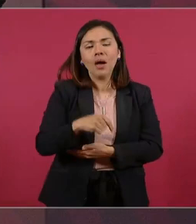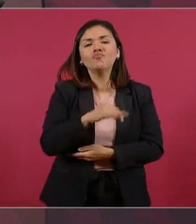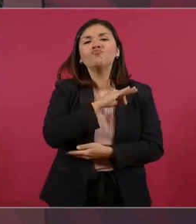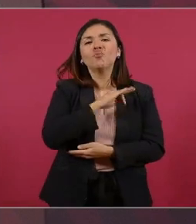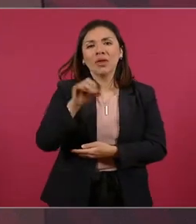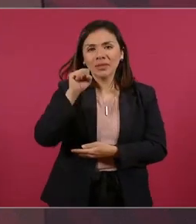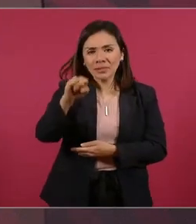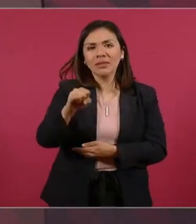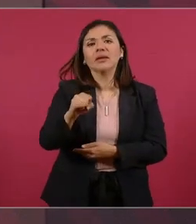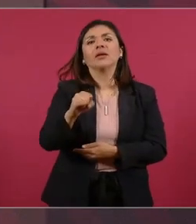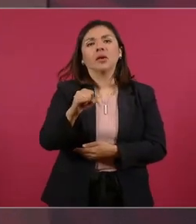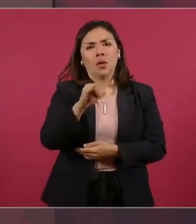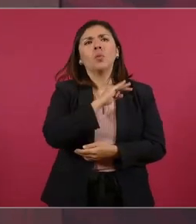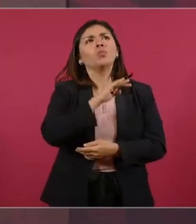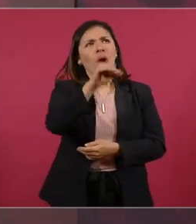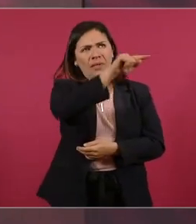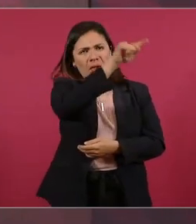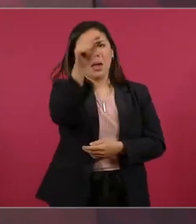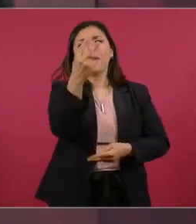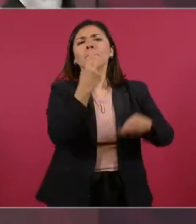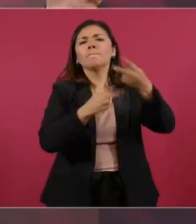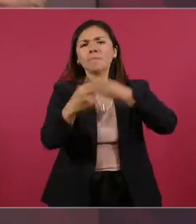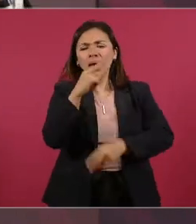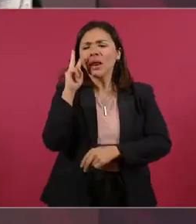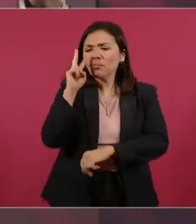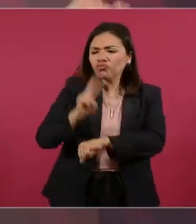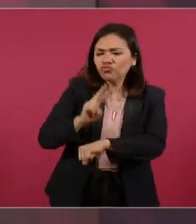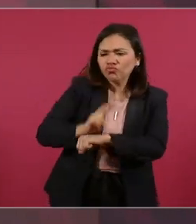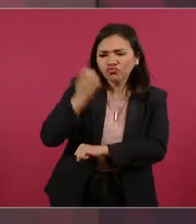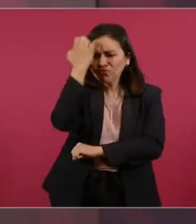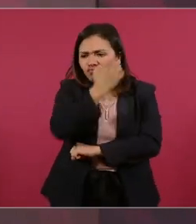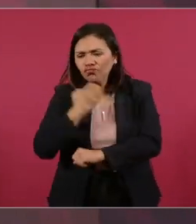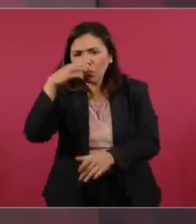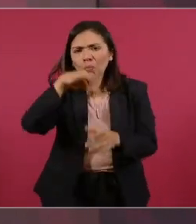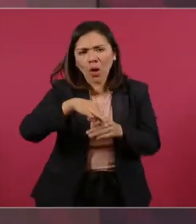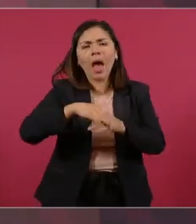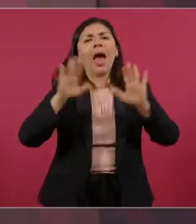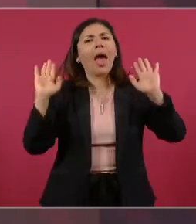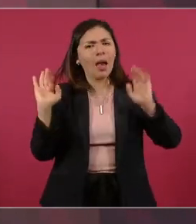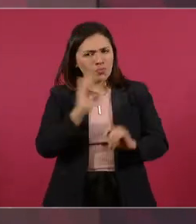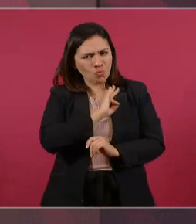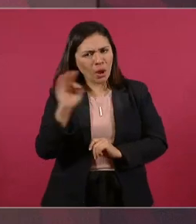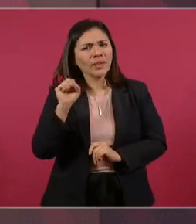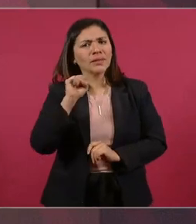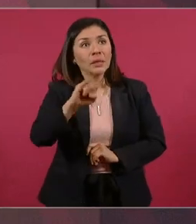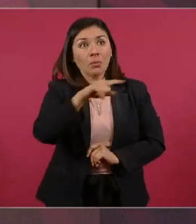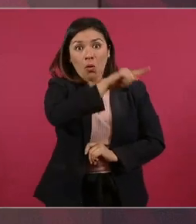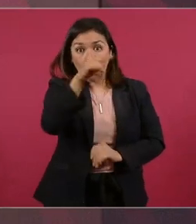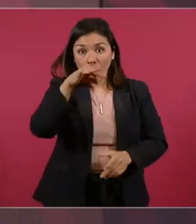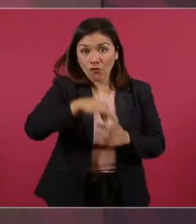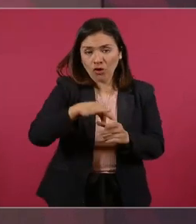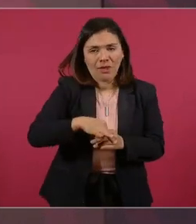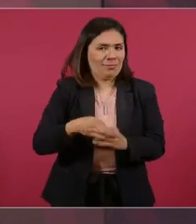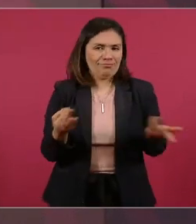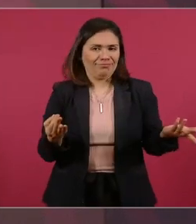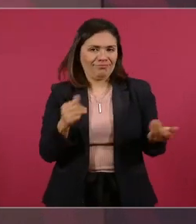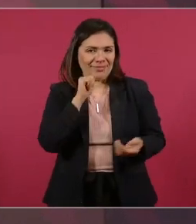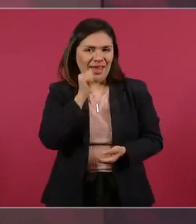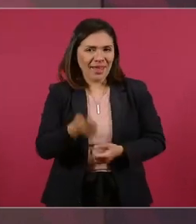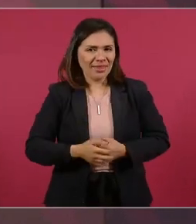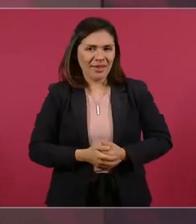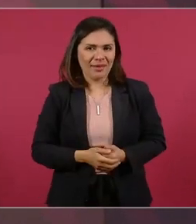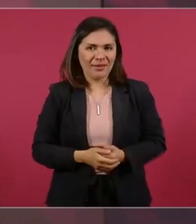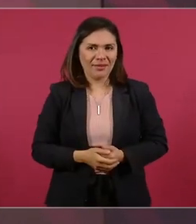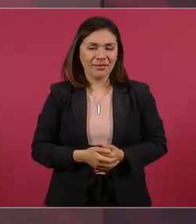deben venir, pueden venir a observar las elecciones, pero no van a votar,